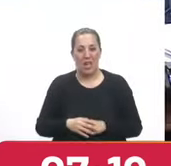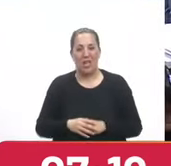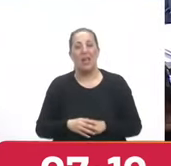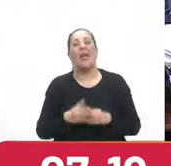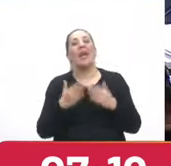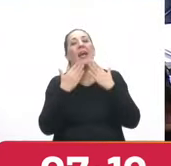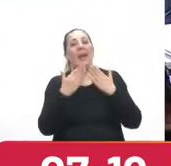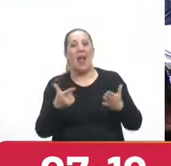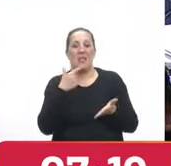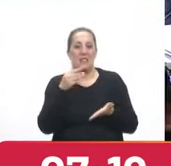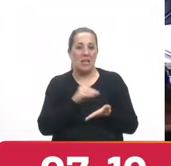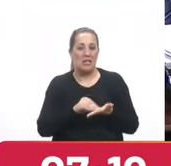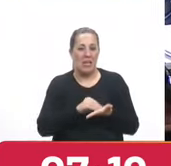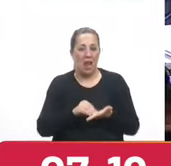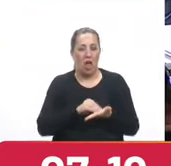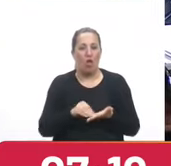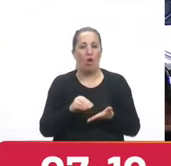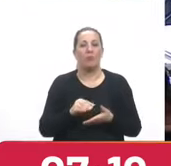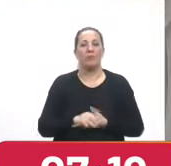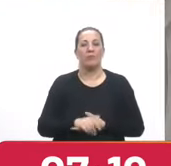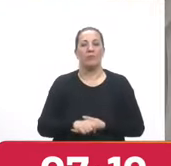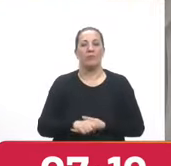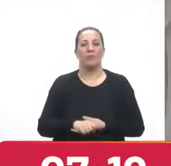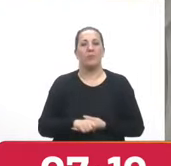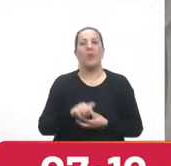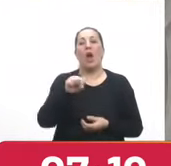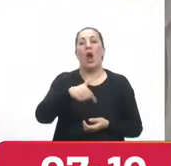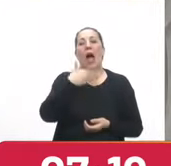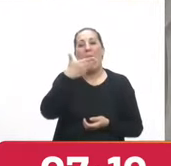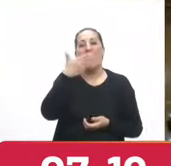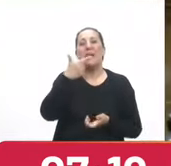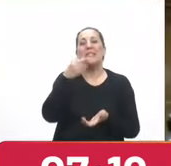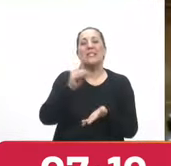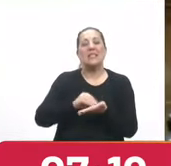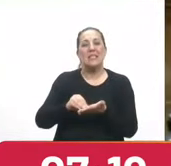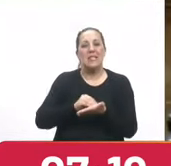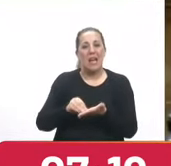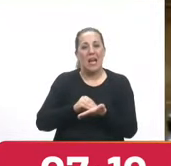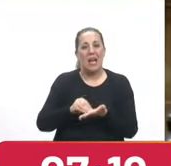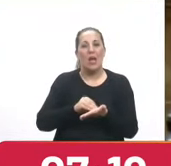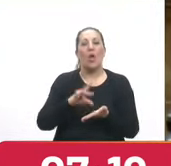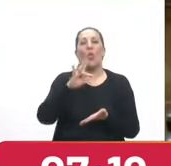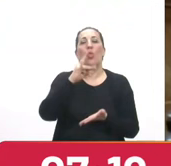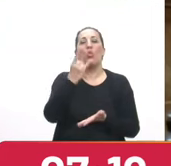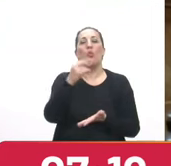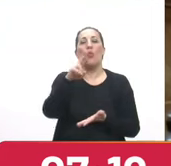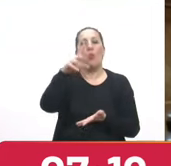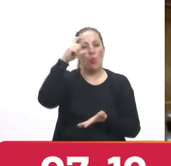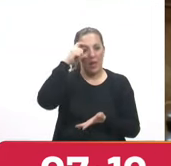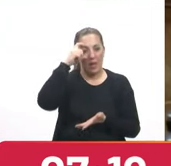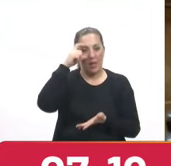tv pública y Radio Nacional que tiene 40 repetidoras en todo el país Eh Esto Era uno de los puntos